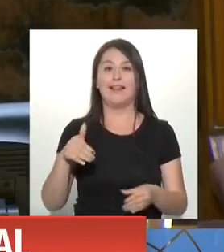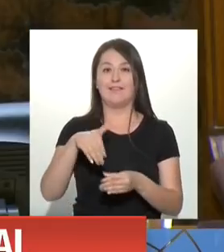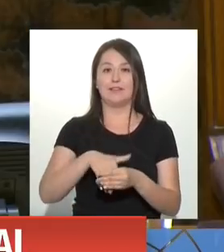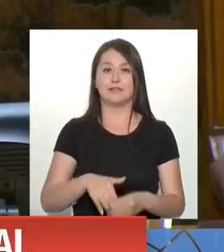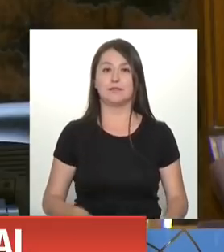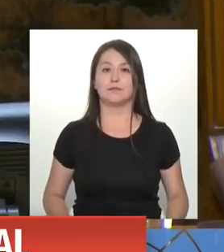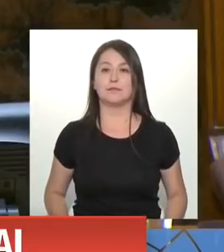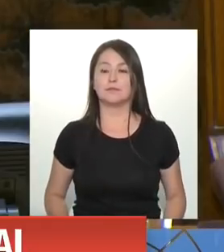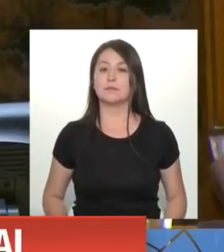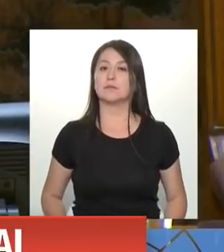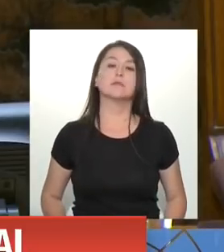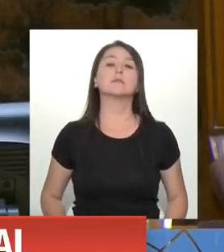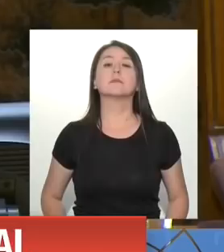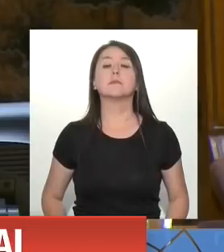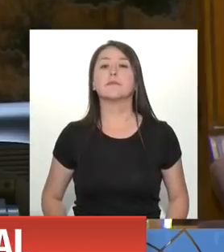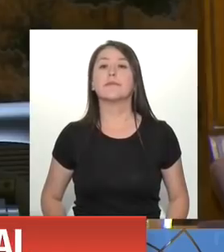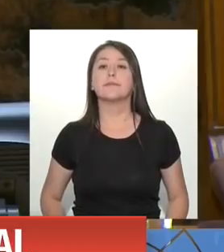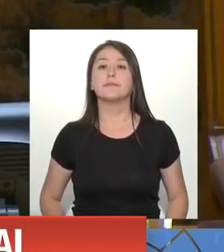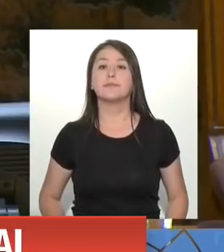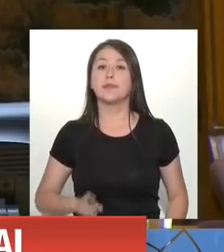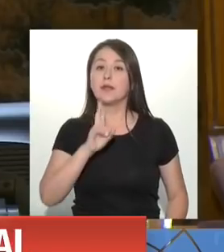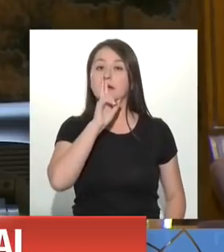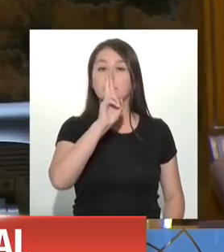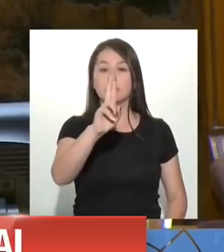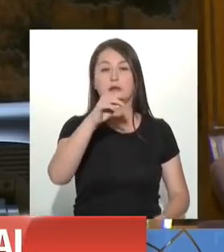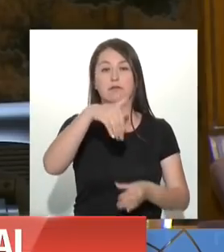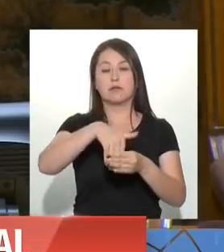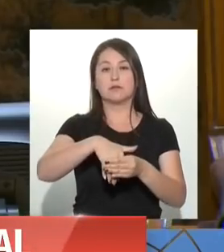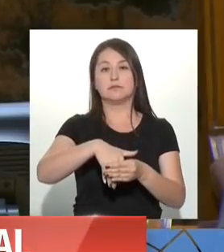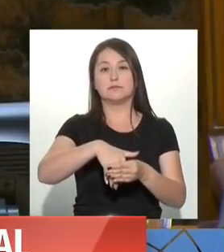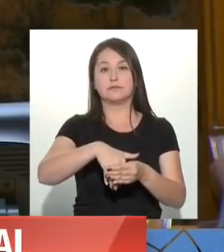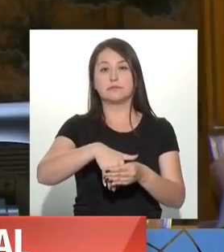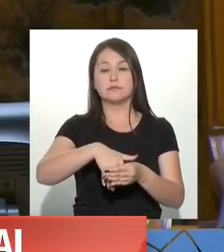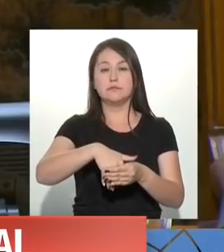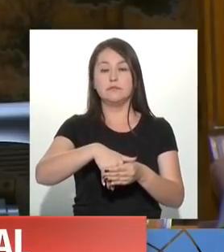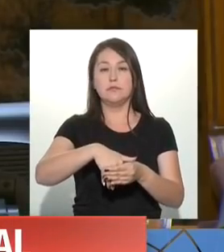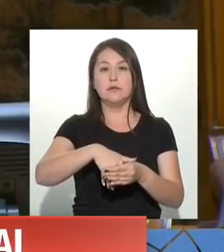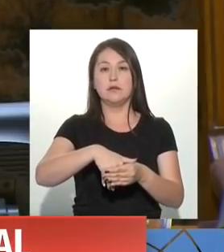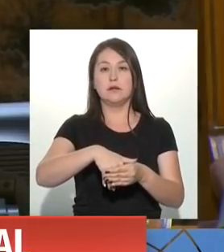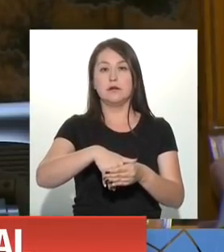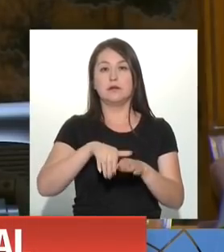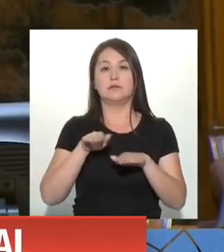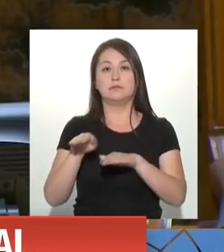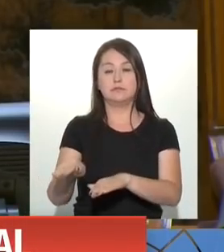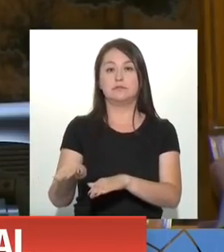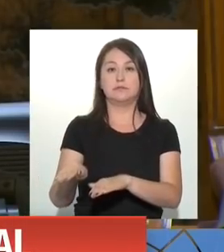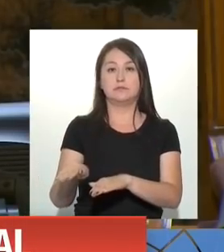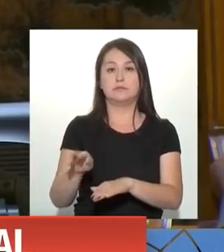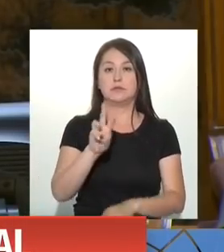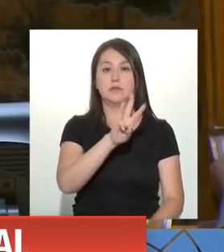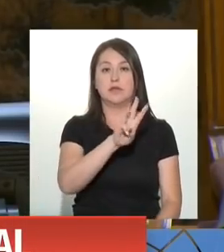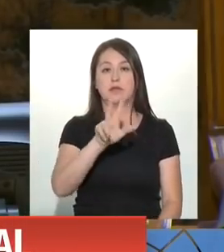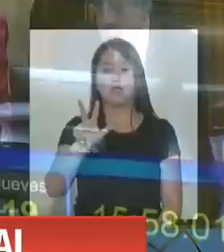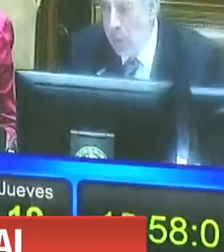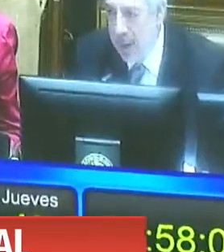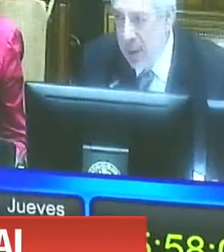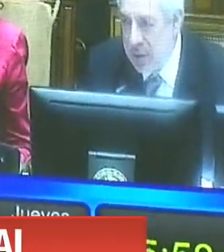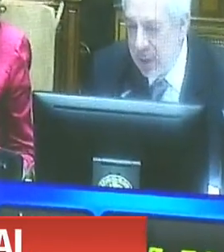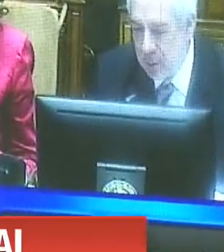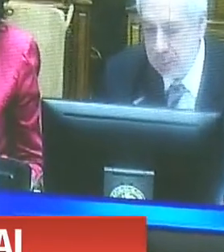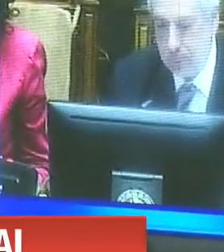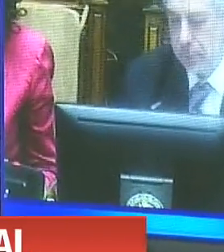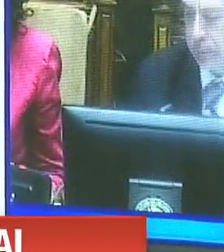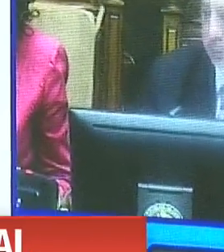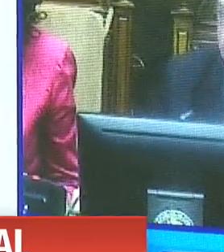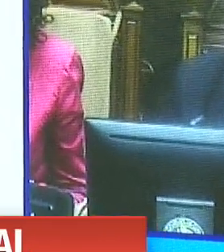El resultado de la votación es 38 a favor, 3 votos en contra, ninguna abstención,